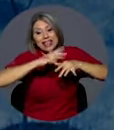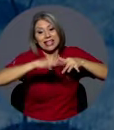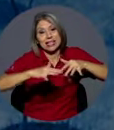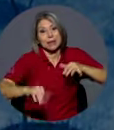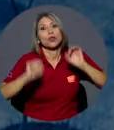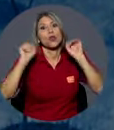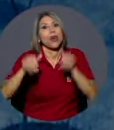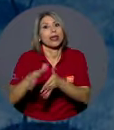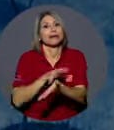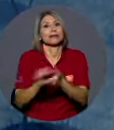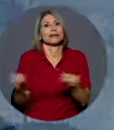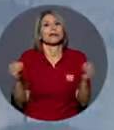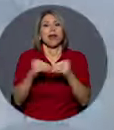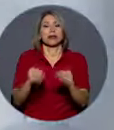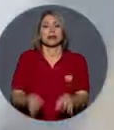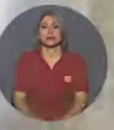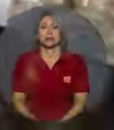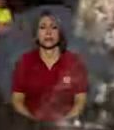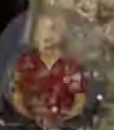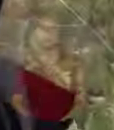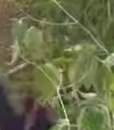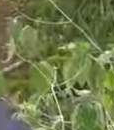que el mismo sismo, por ejemplo.